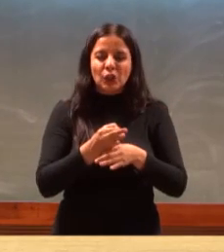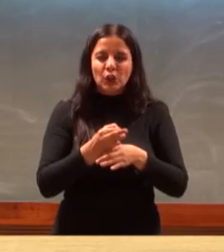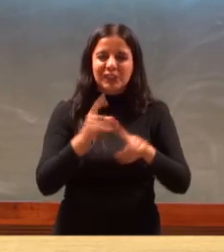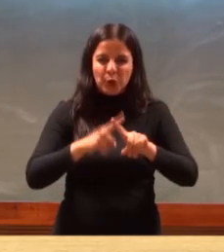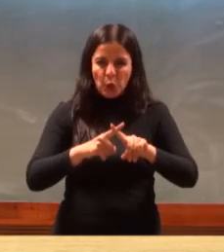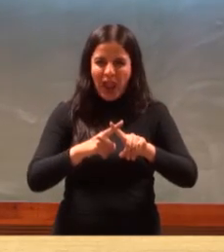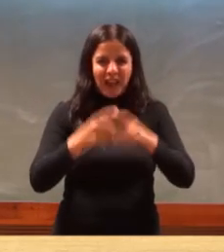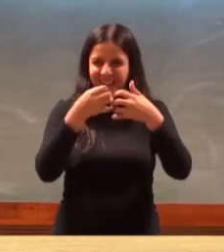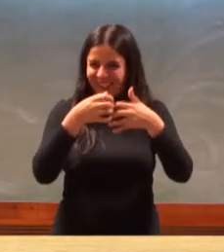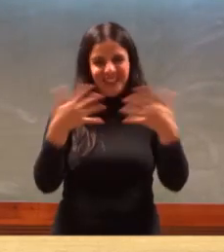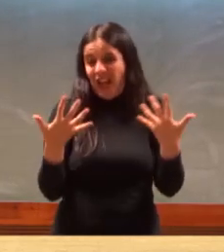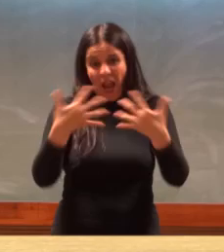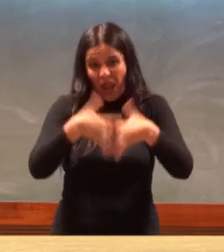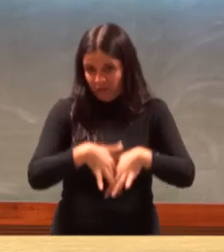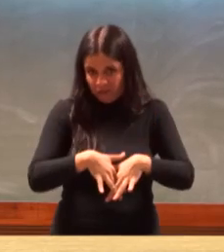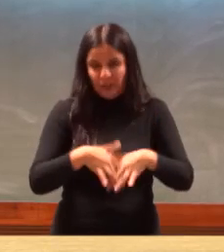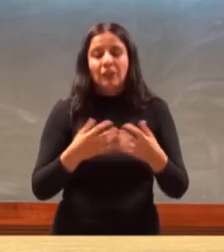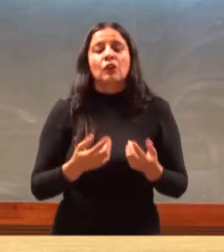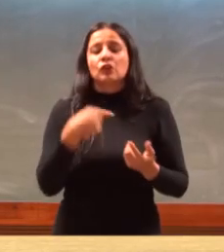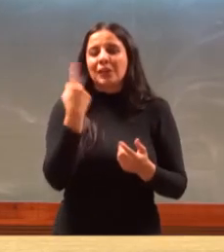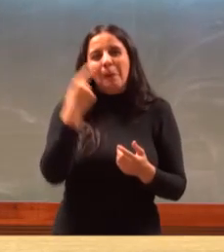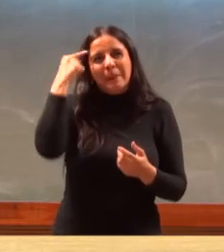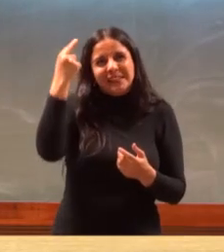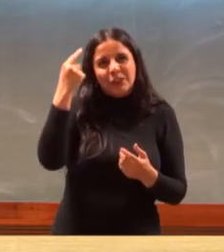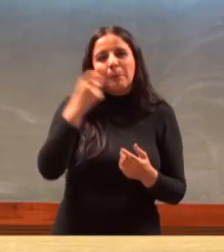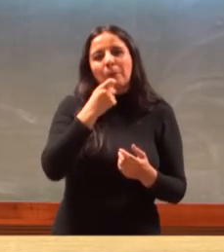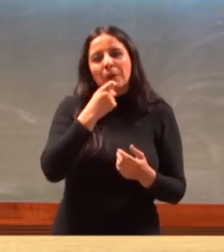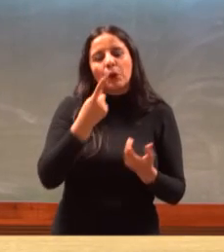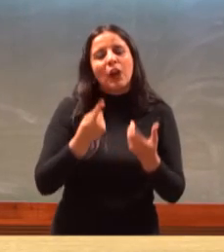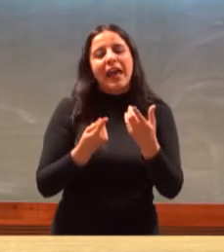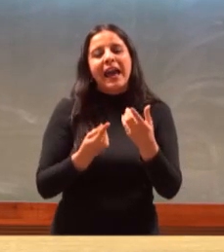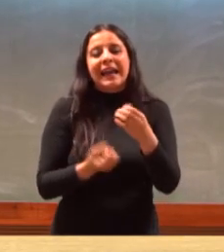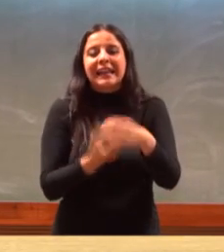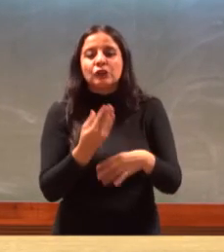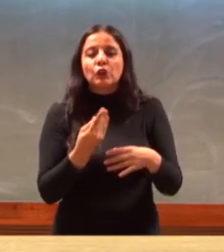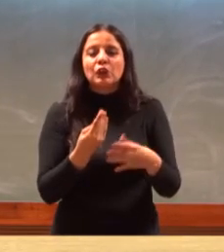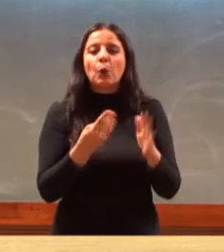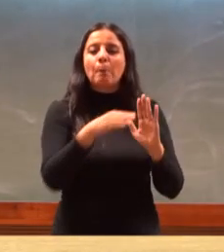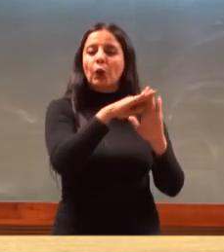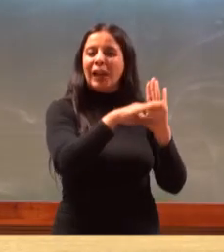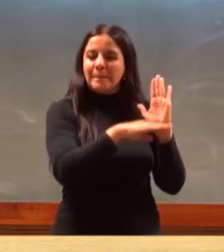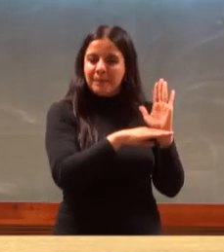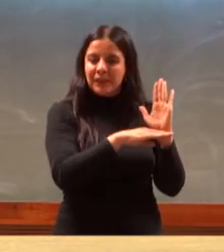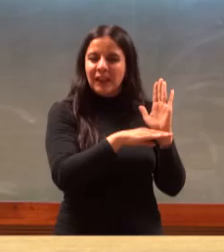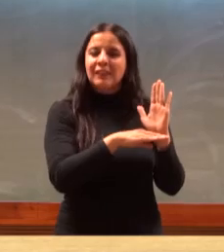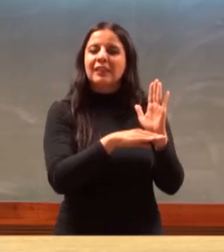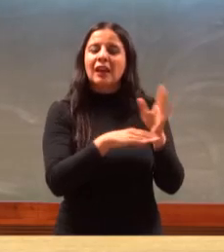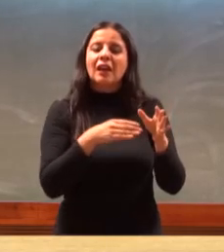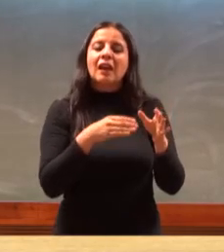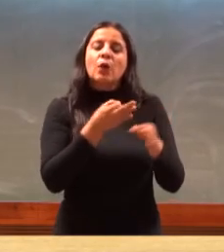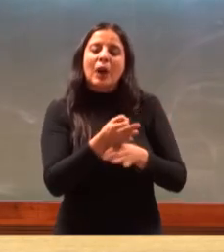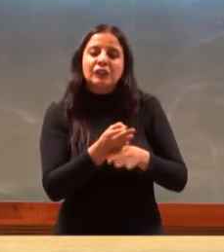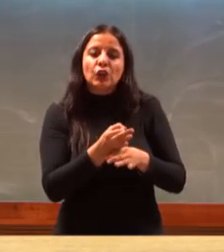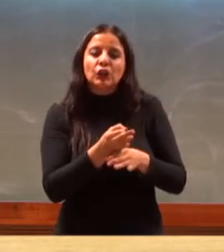formación de los profesores y para eso estamos pensando en la creación de un programa de educación de